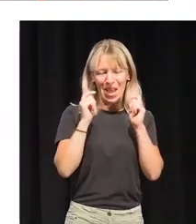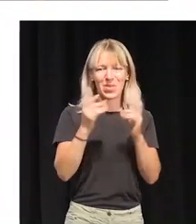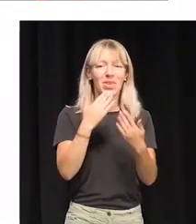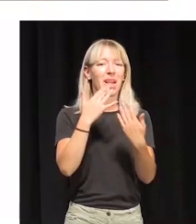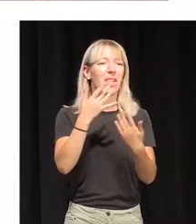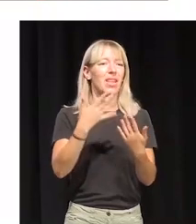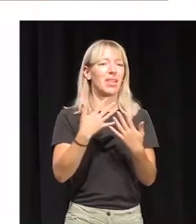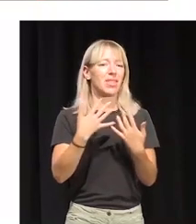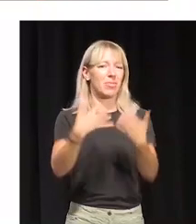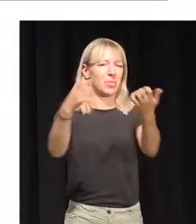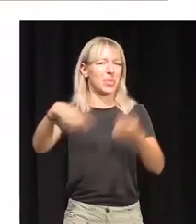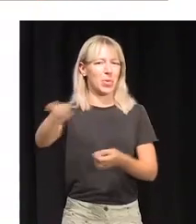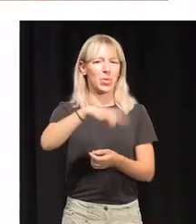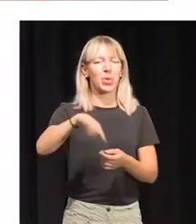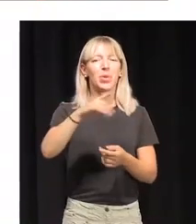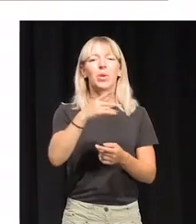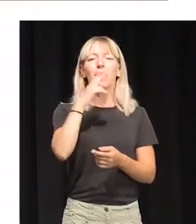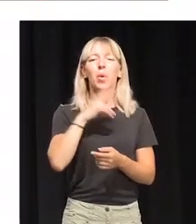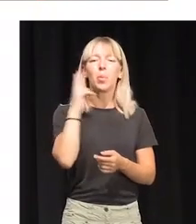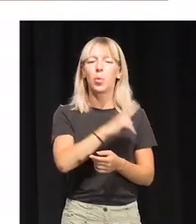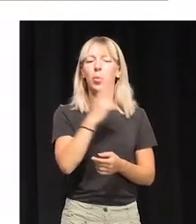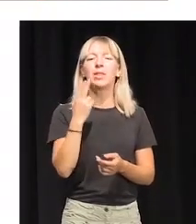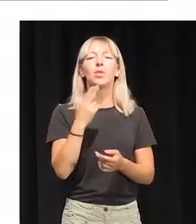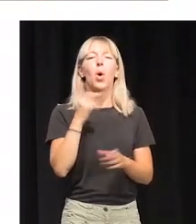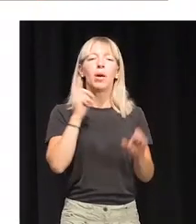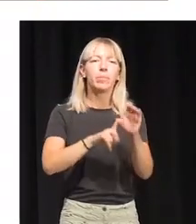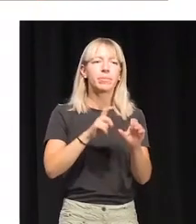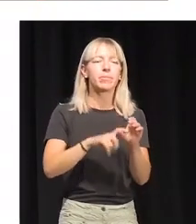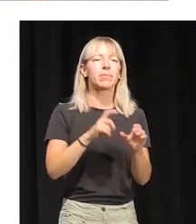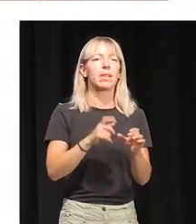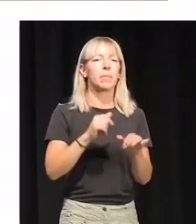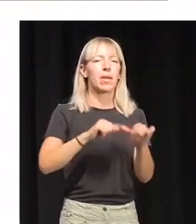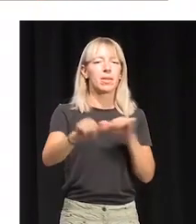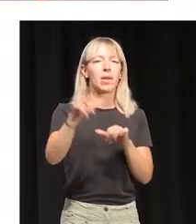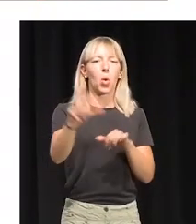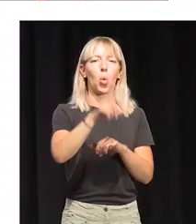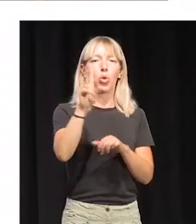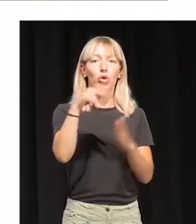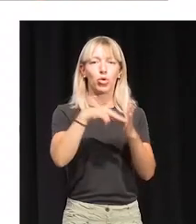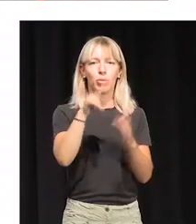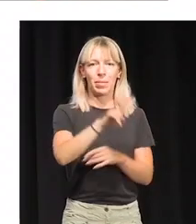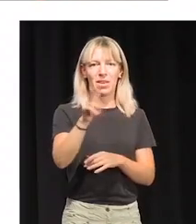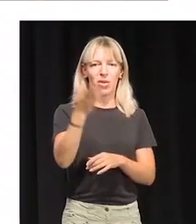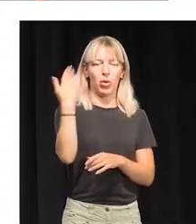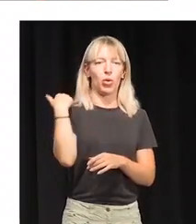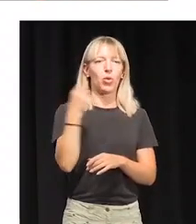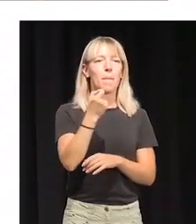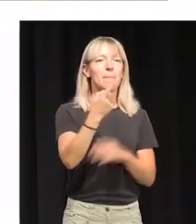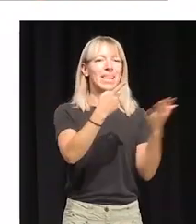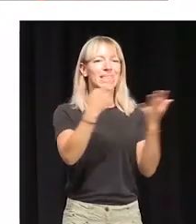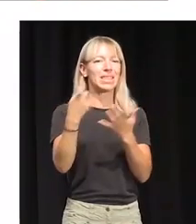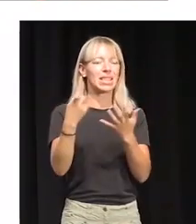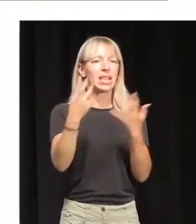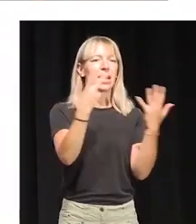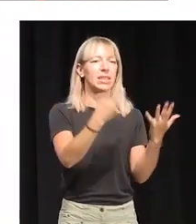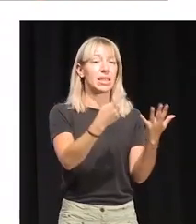Gracias a todos vosotros, gracias a vuestro compromiso, gracias a vuestra implicación. Desde julio de 2022,